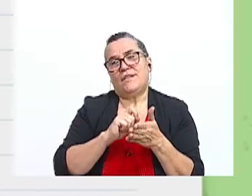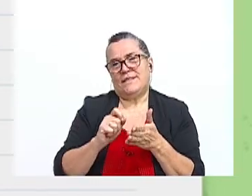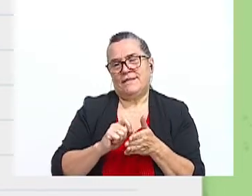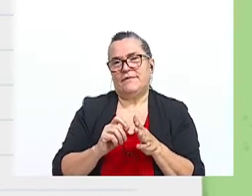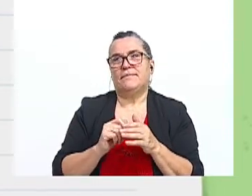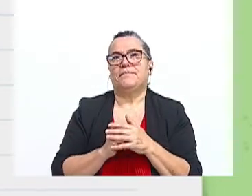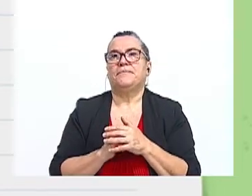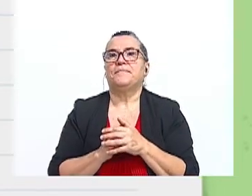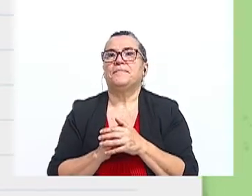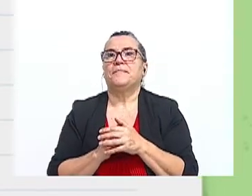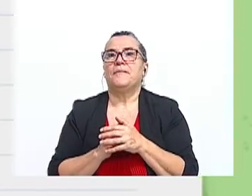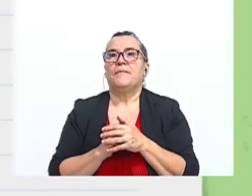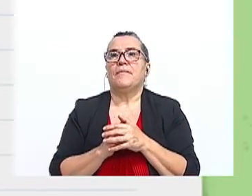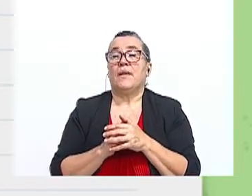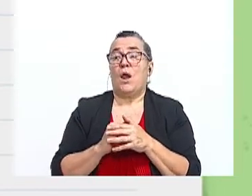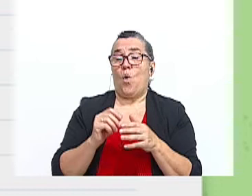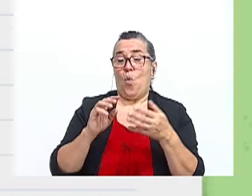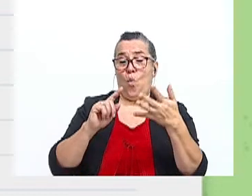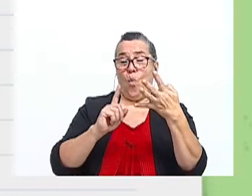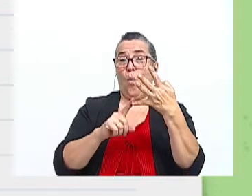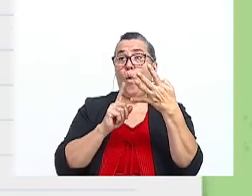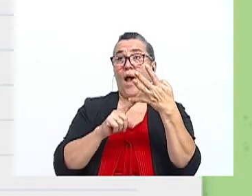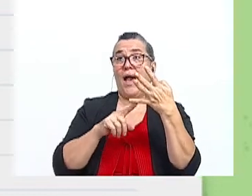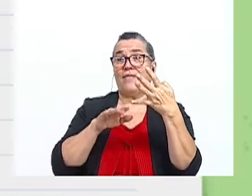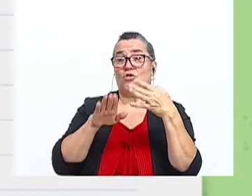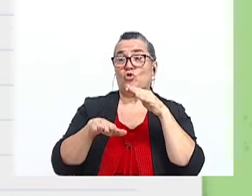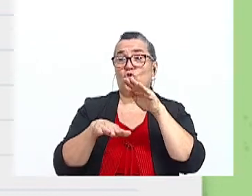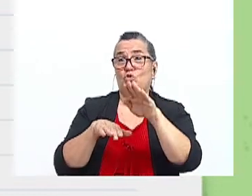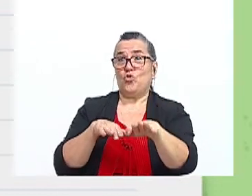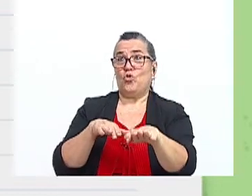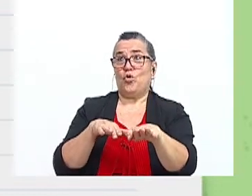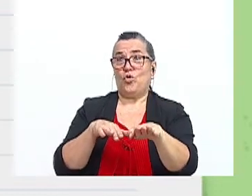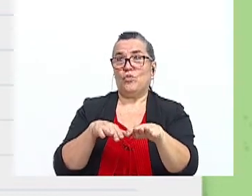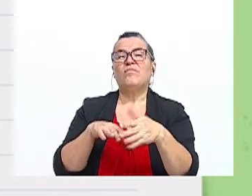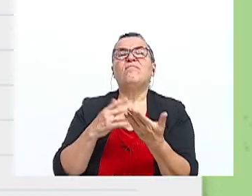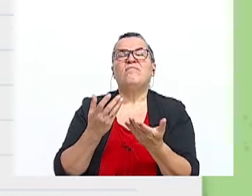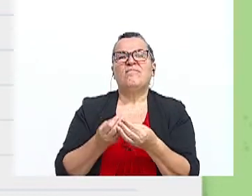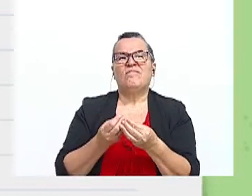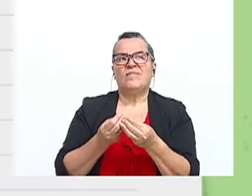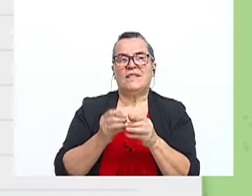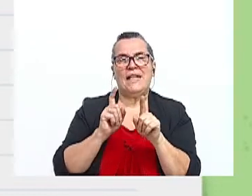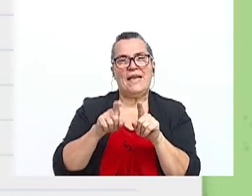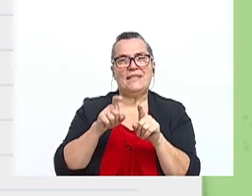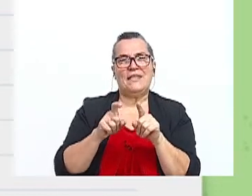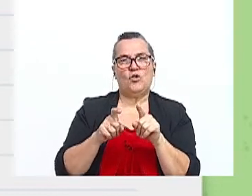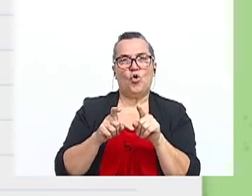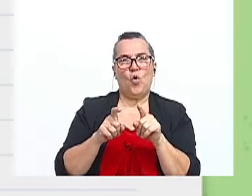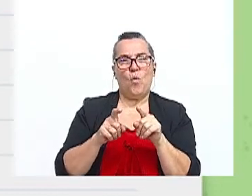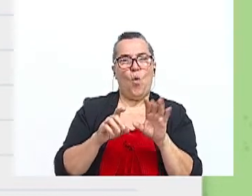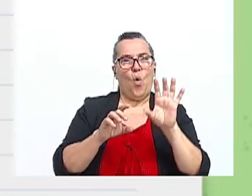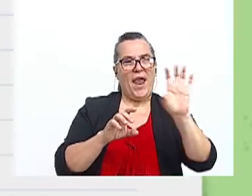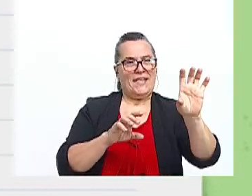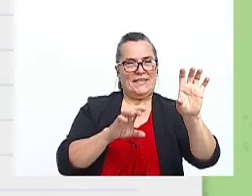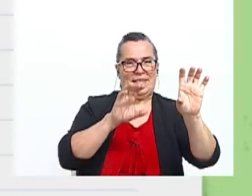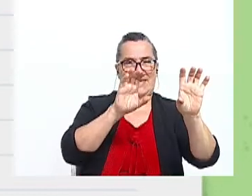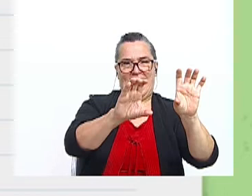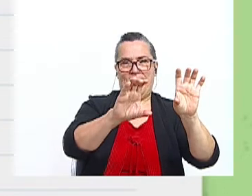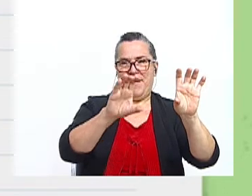bien. Luego de que yo tenga ya esa información, voy a ir haciendo un